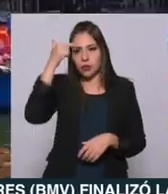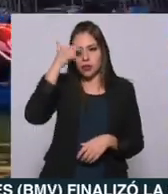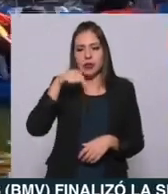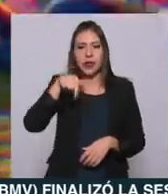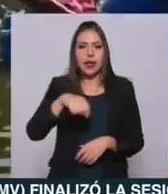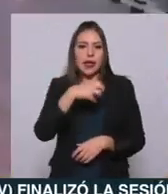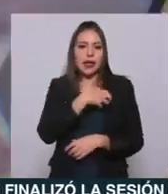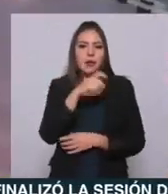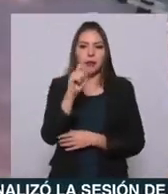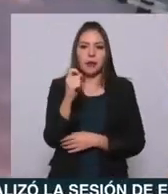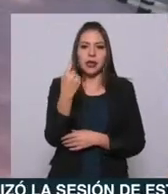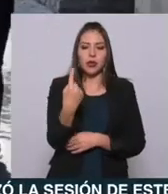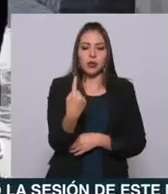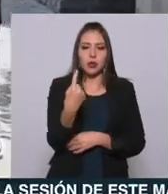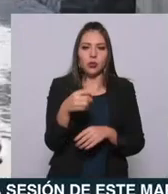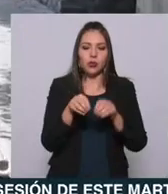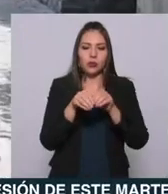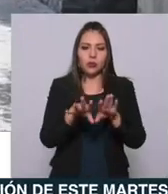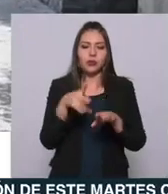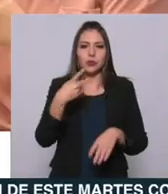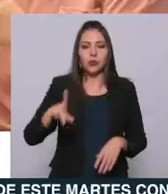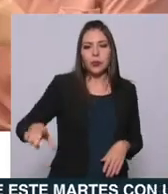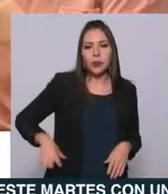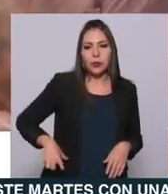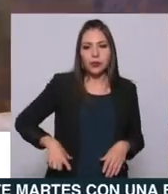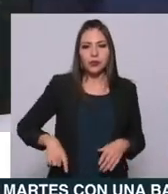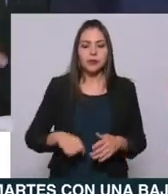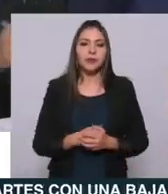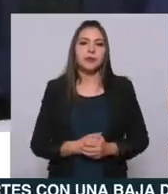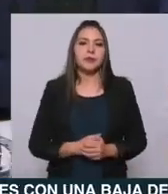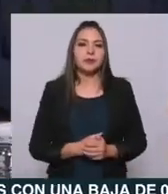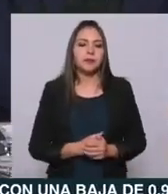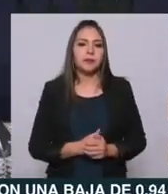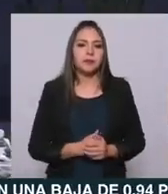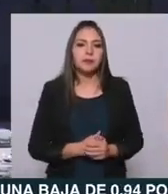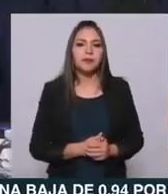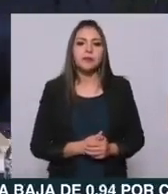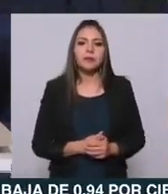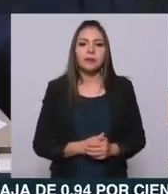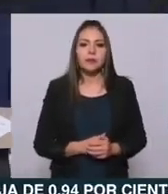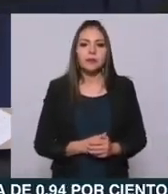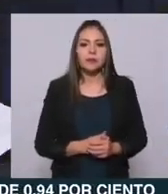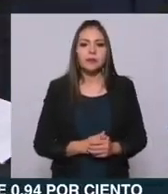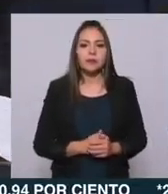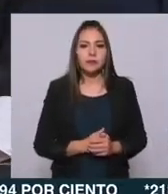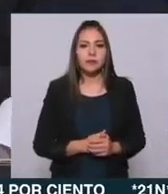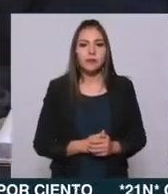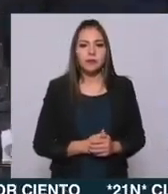21 de la televisión pública. Mariana Sánchez, 21 Noticias.